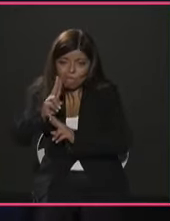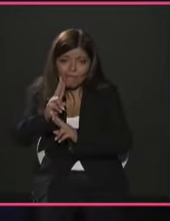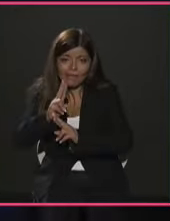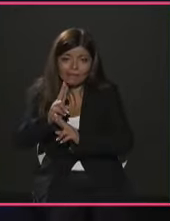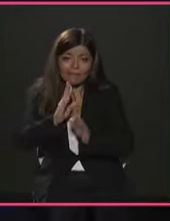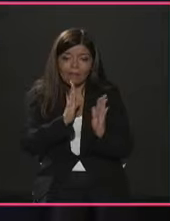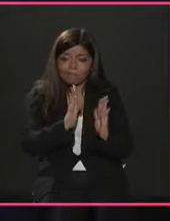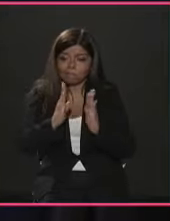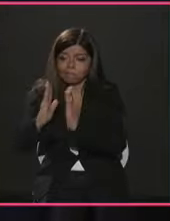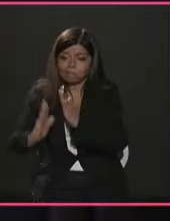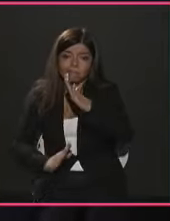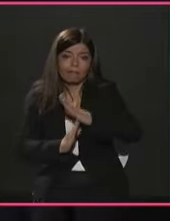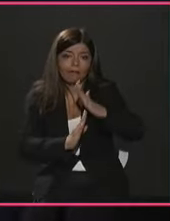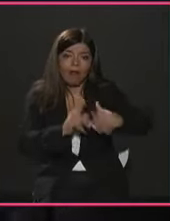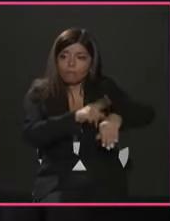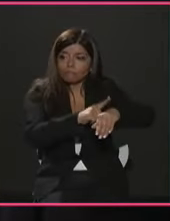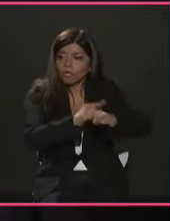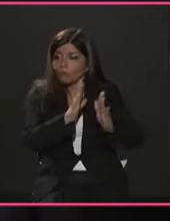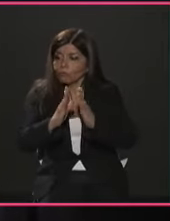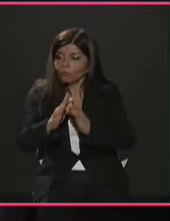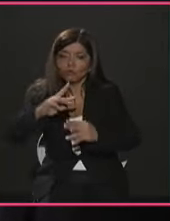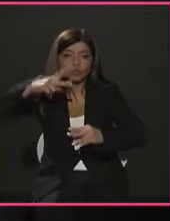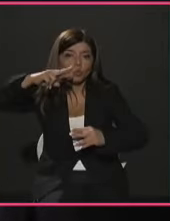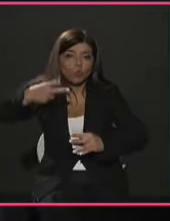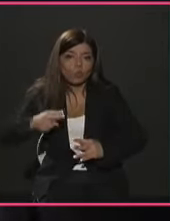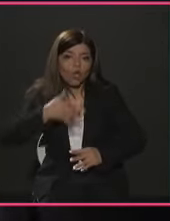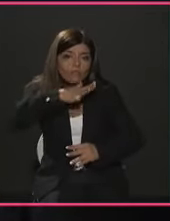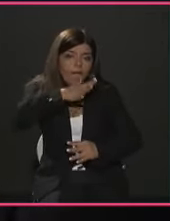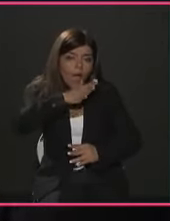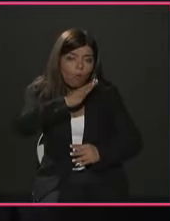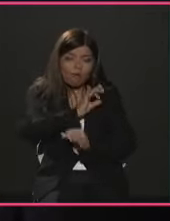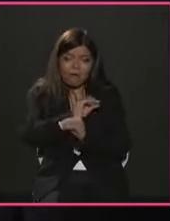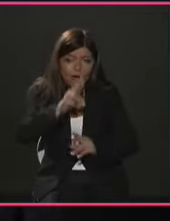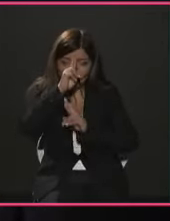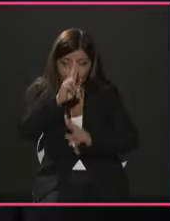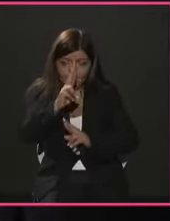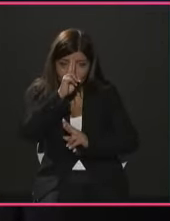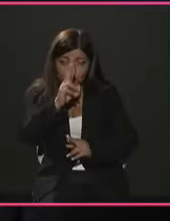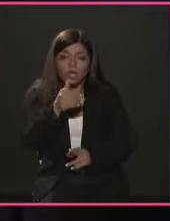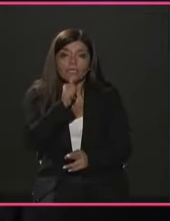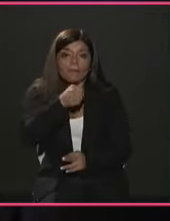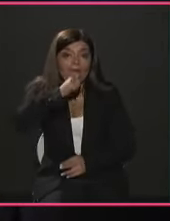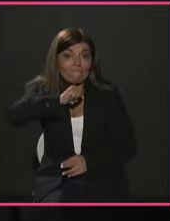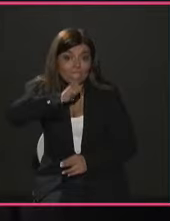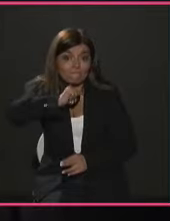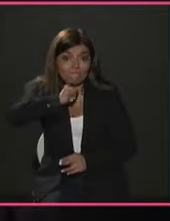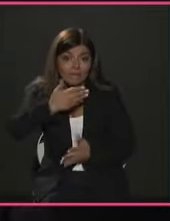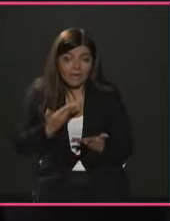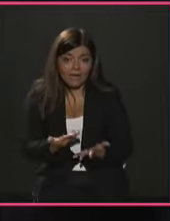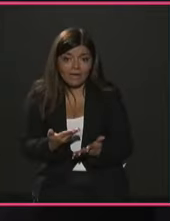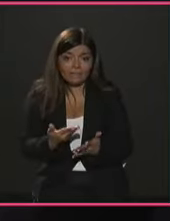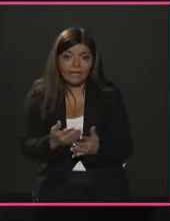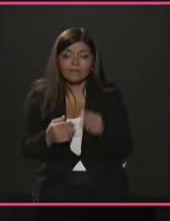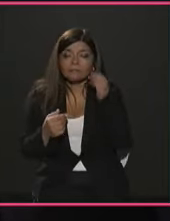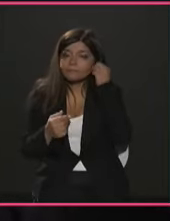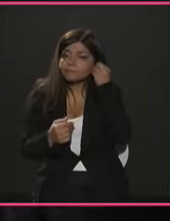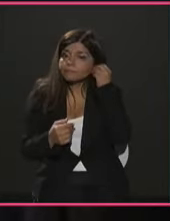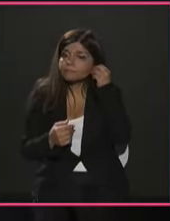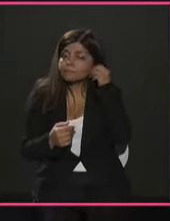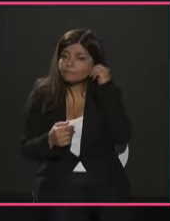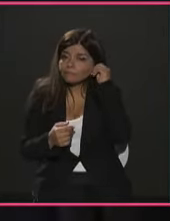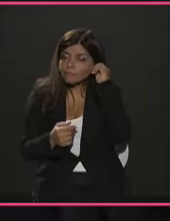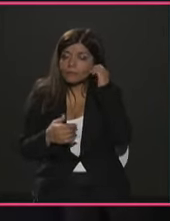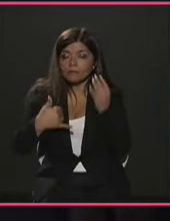la restricción también Hay deficiencia en las redes